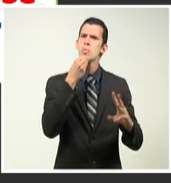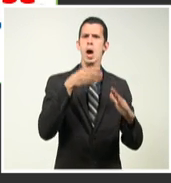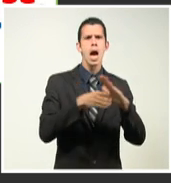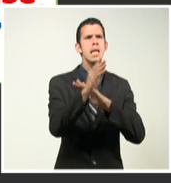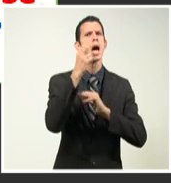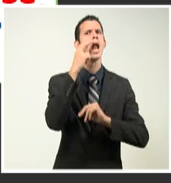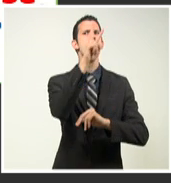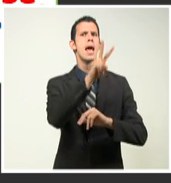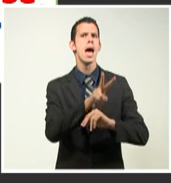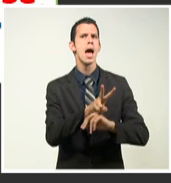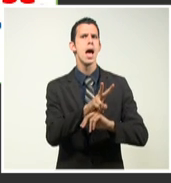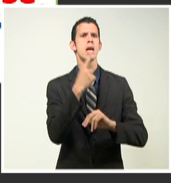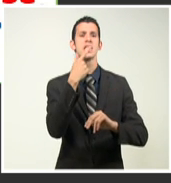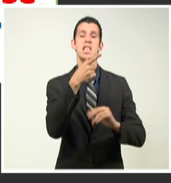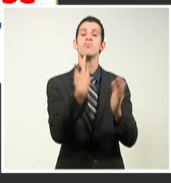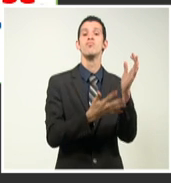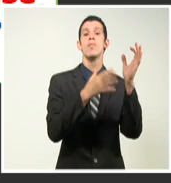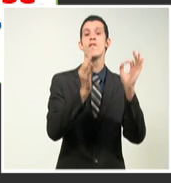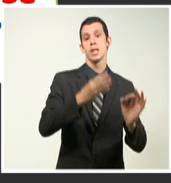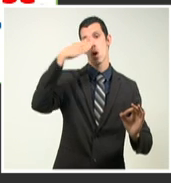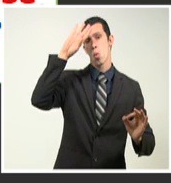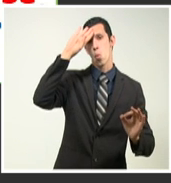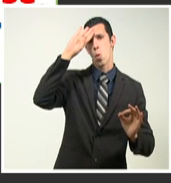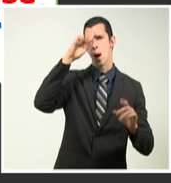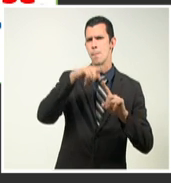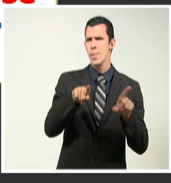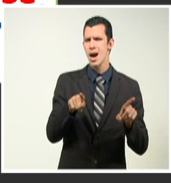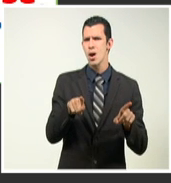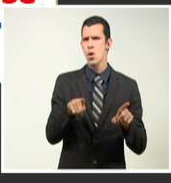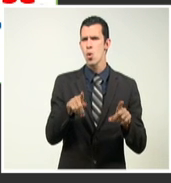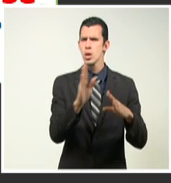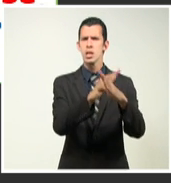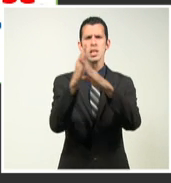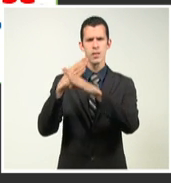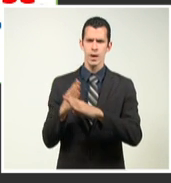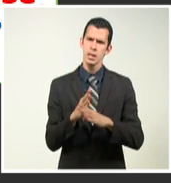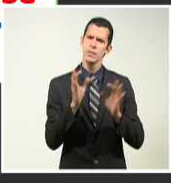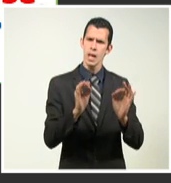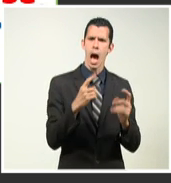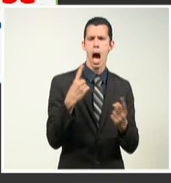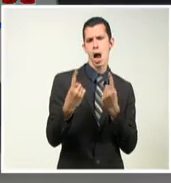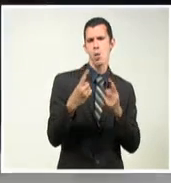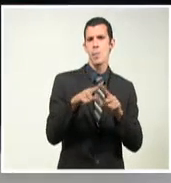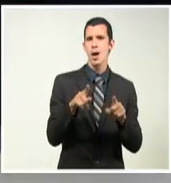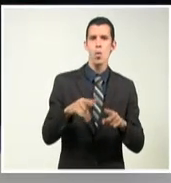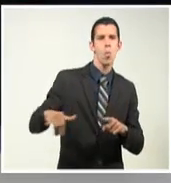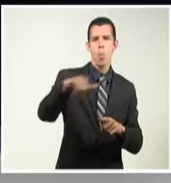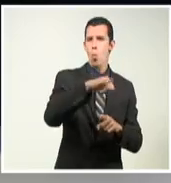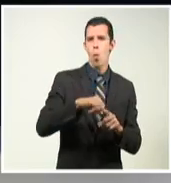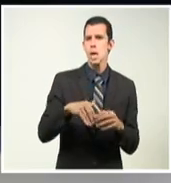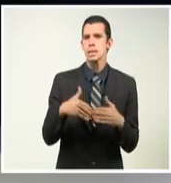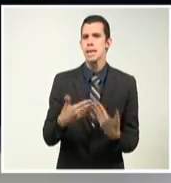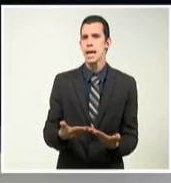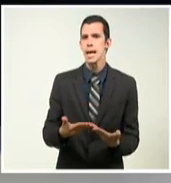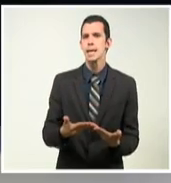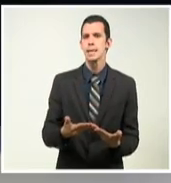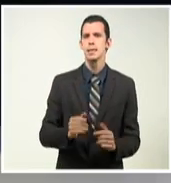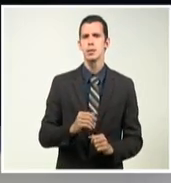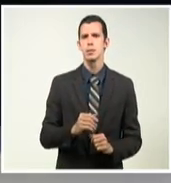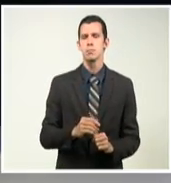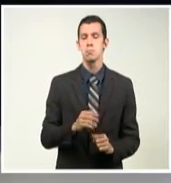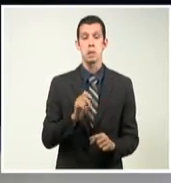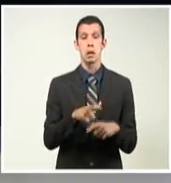diferencias entre unos y otros? Y estos nombres, ajenos y extraños para la mayoría del pueblo